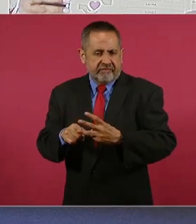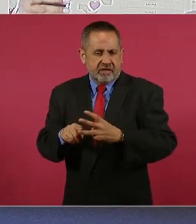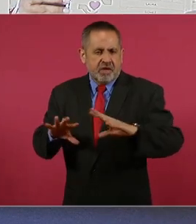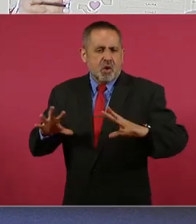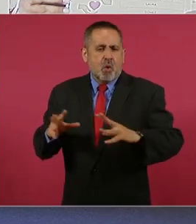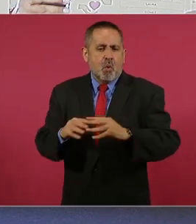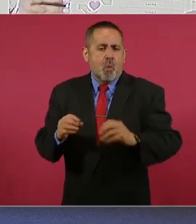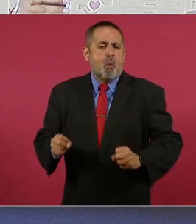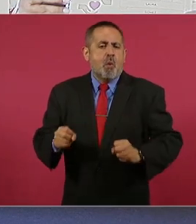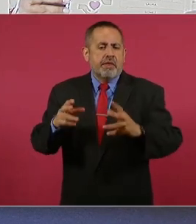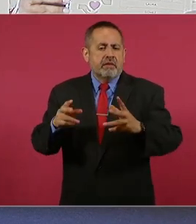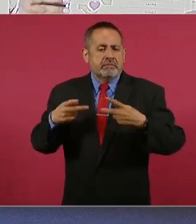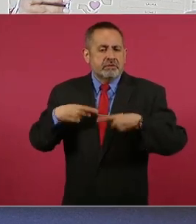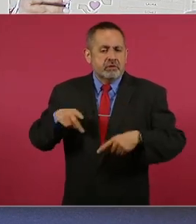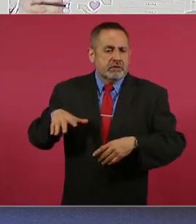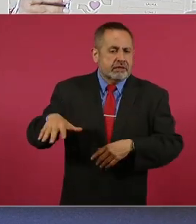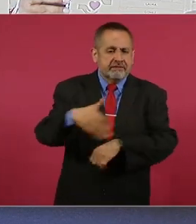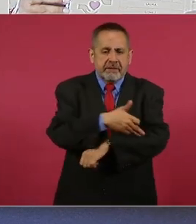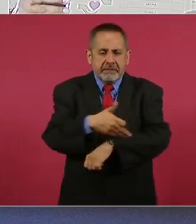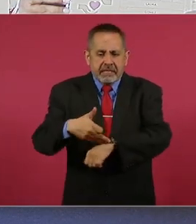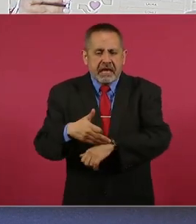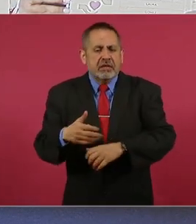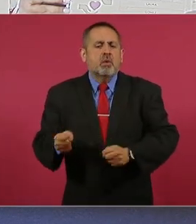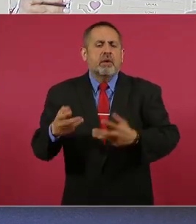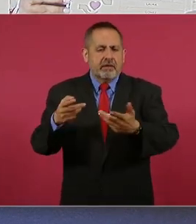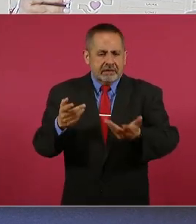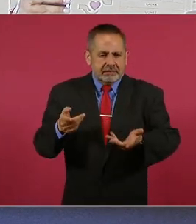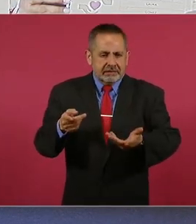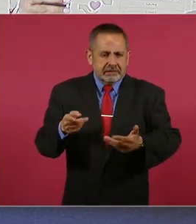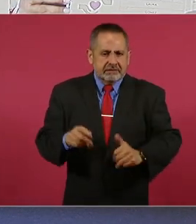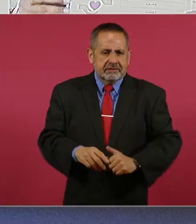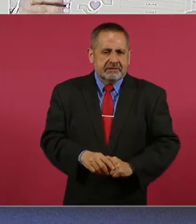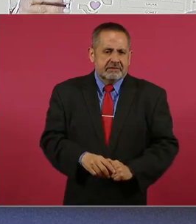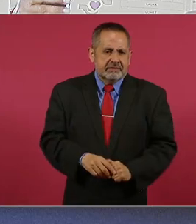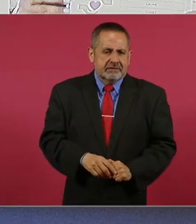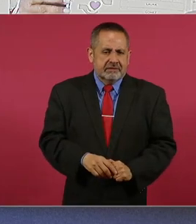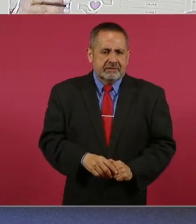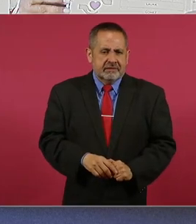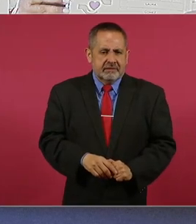¿cuántos recibieron en esta fecha?